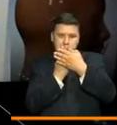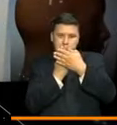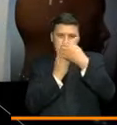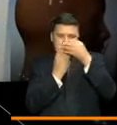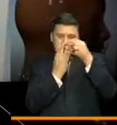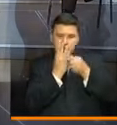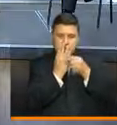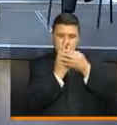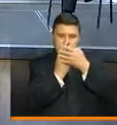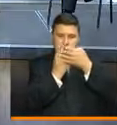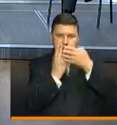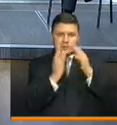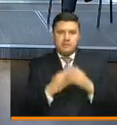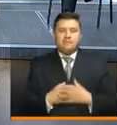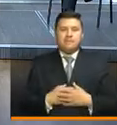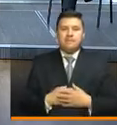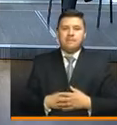retención.